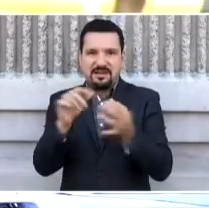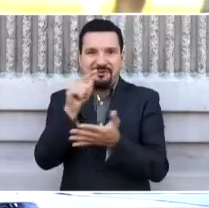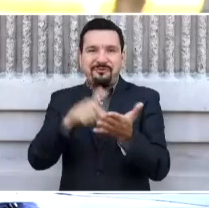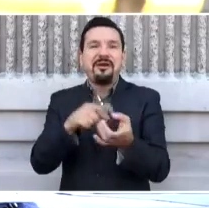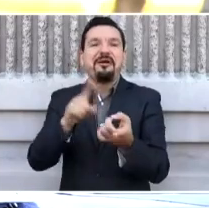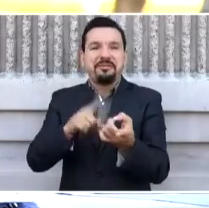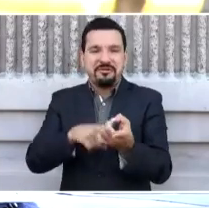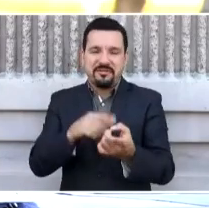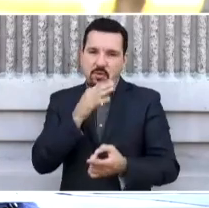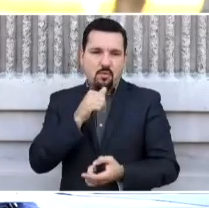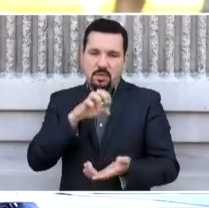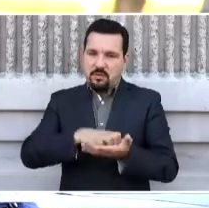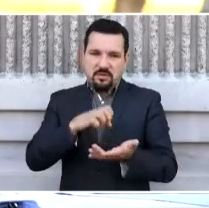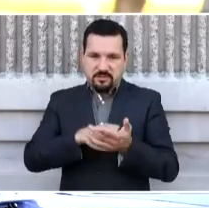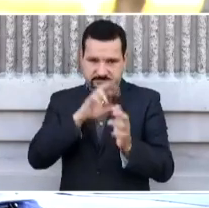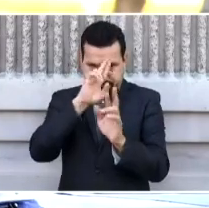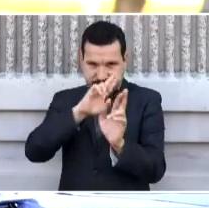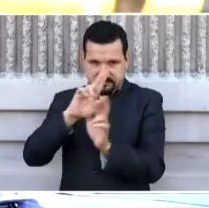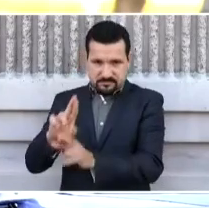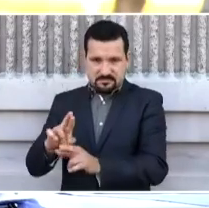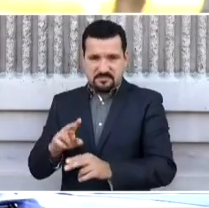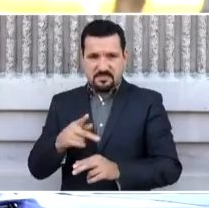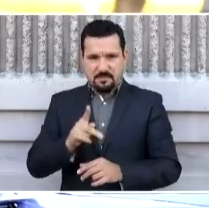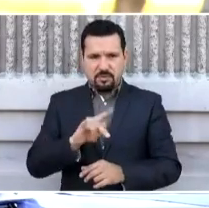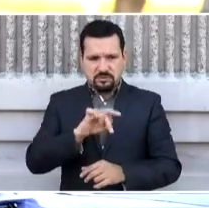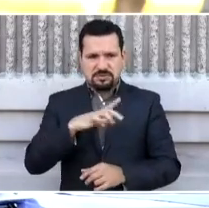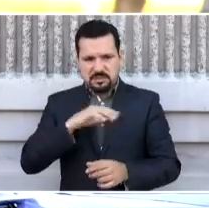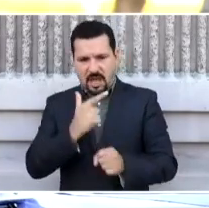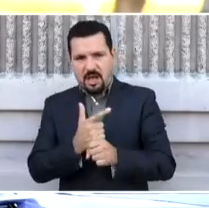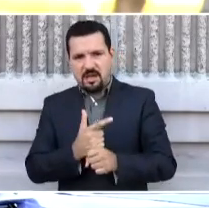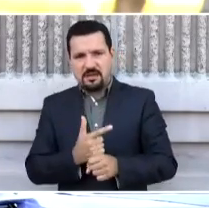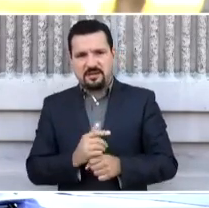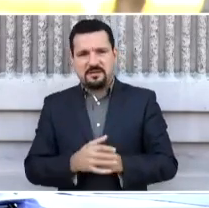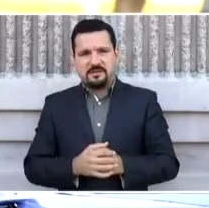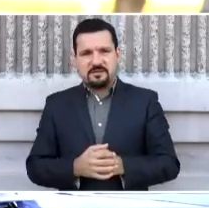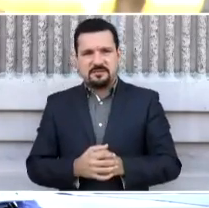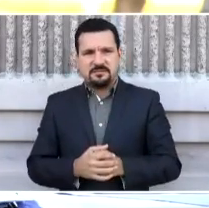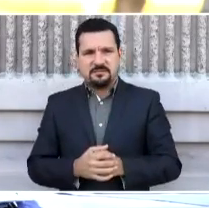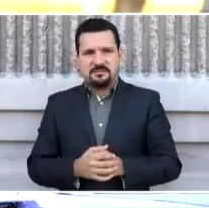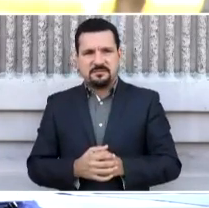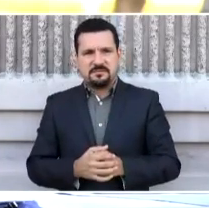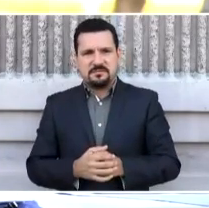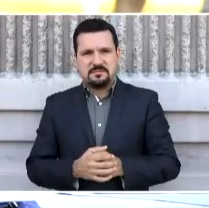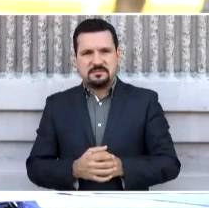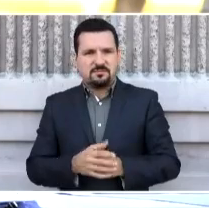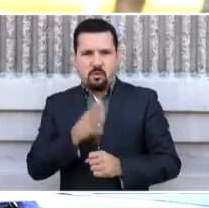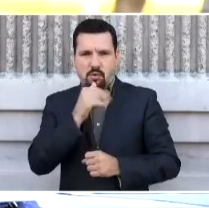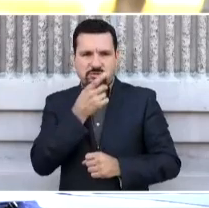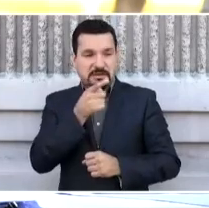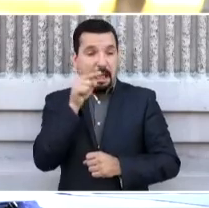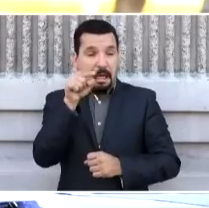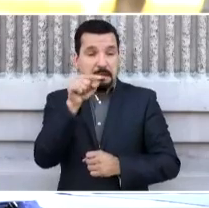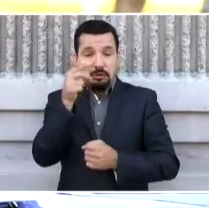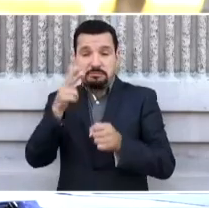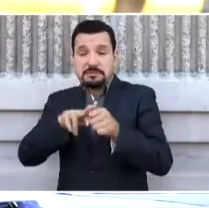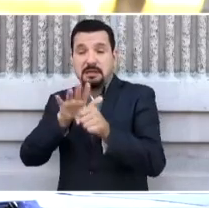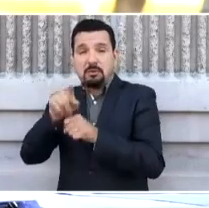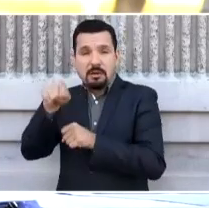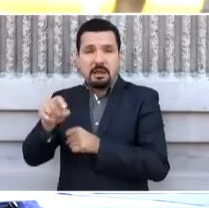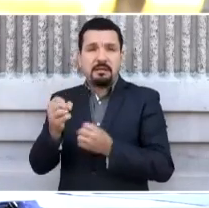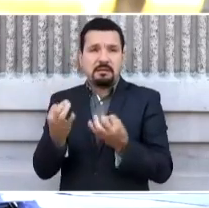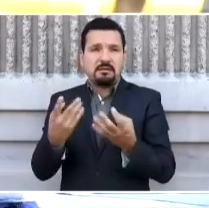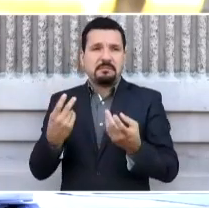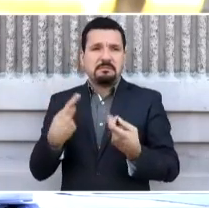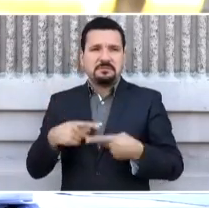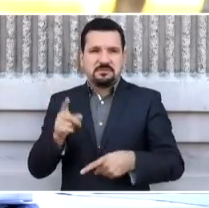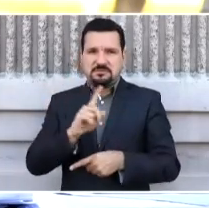unidades específicamente, casi nunca les voy a decir tenemos en tal situación. Yo te explicaba que